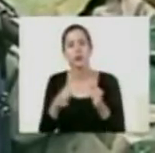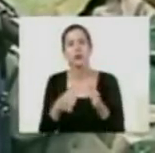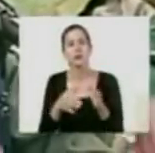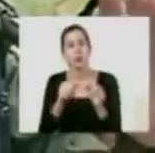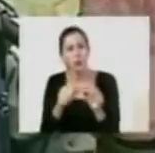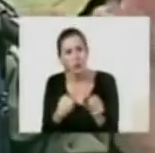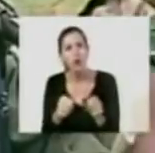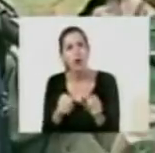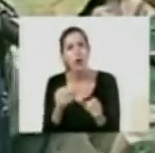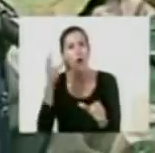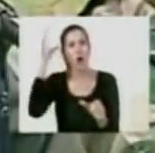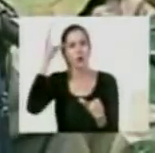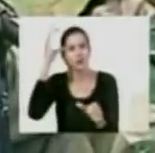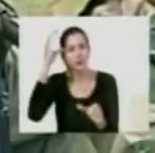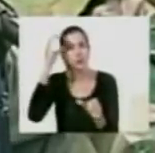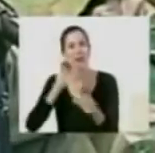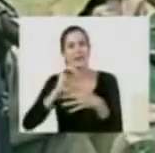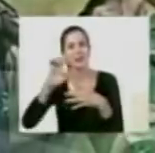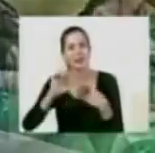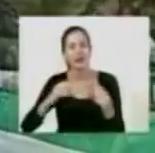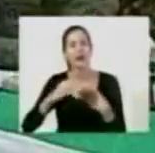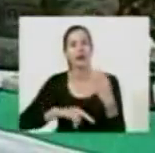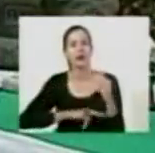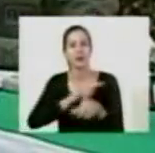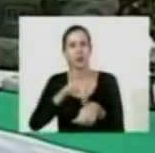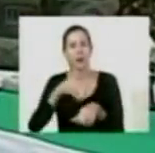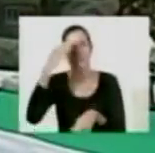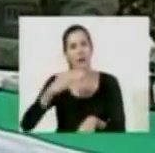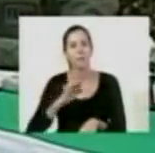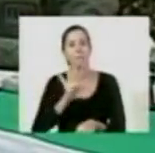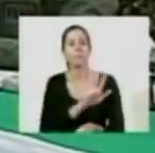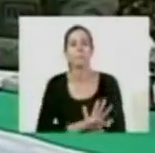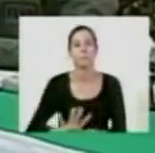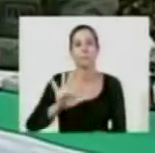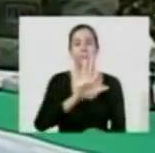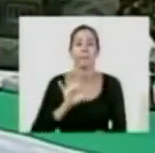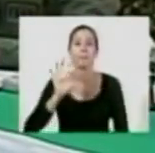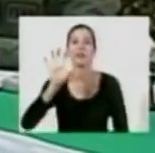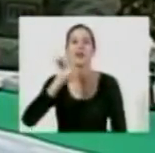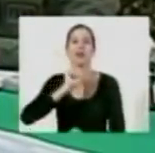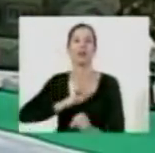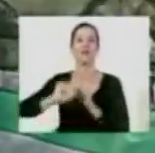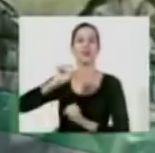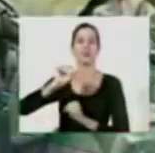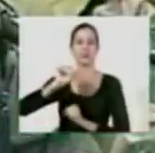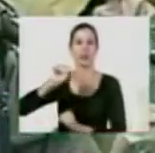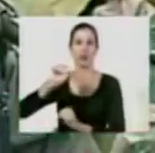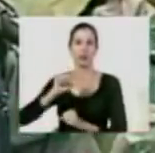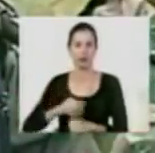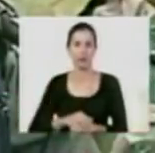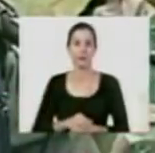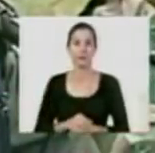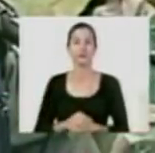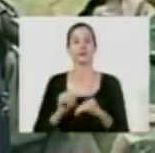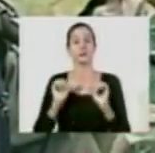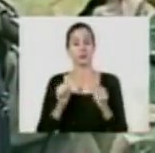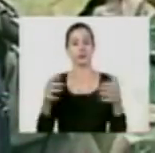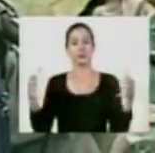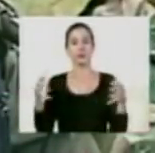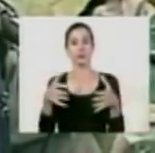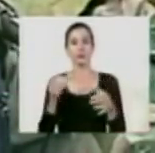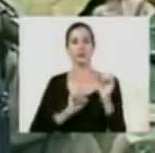de nuestra estrategia nacional militar para la defensa integral de la patria, cuando se activa el órgano de dirección para la defensa